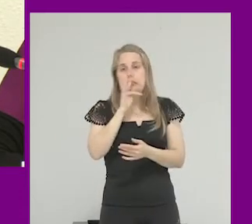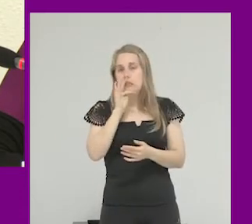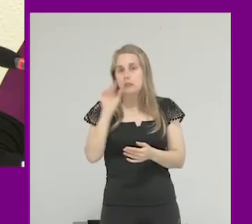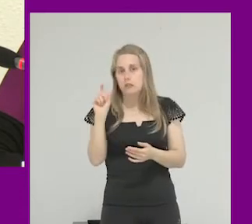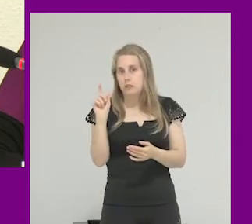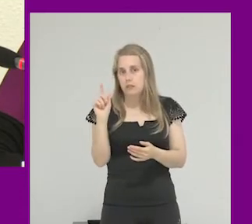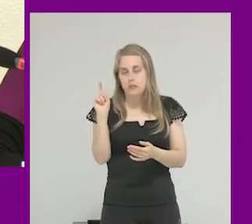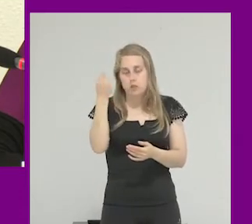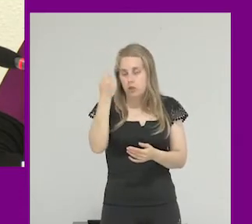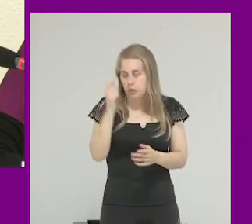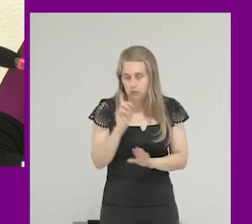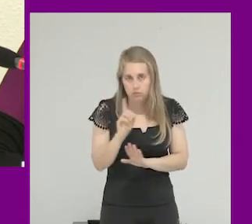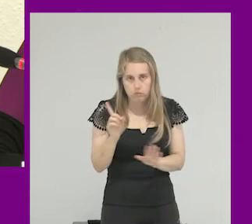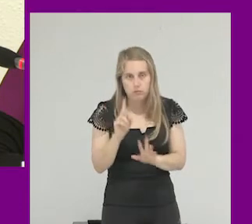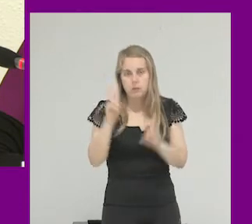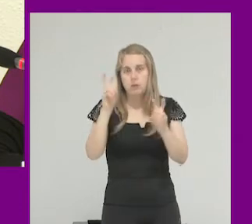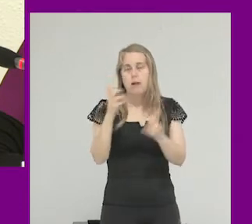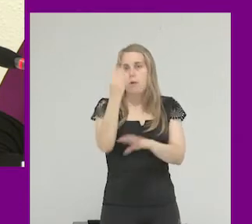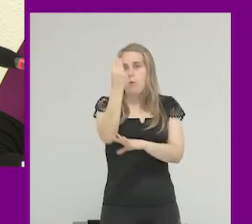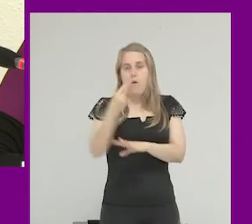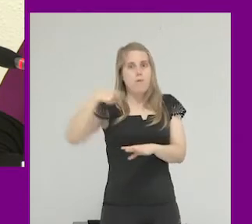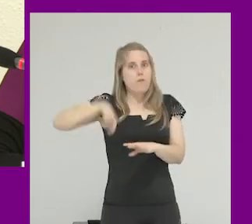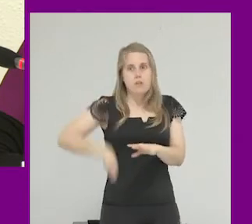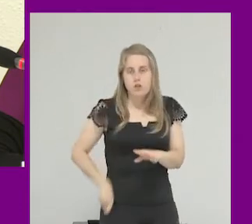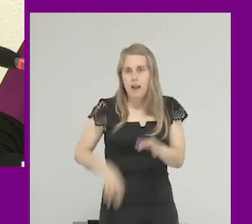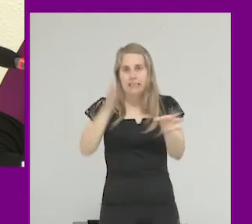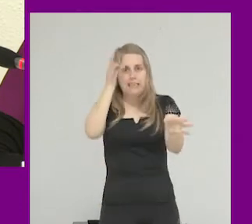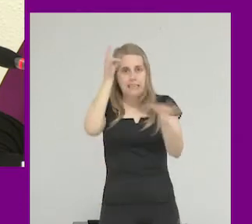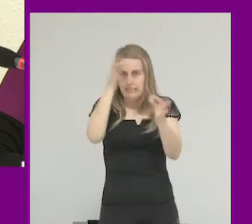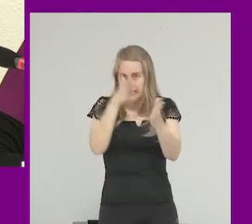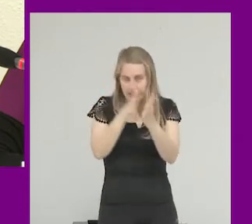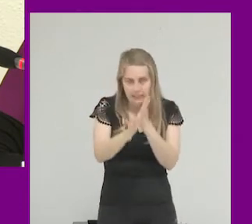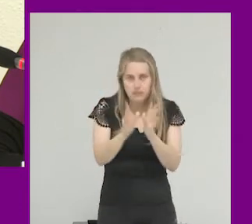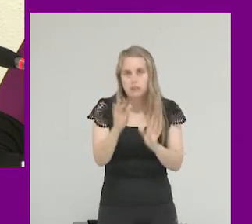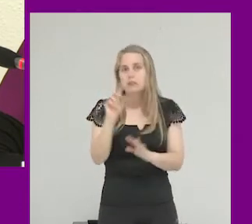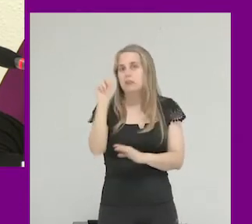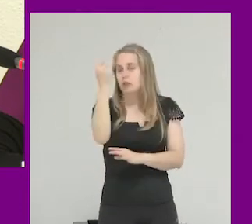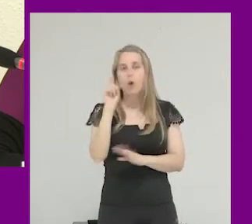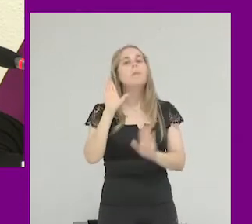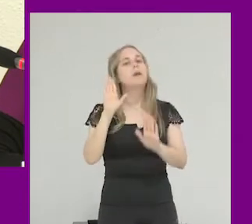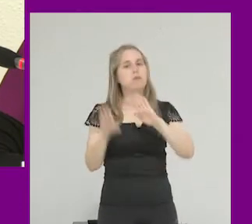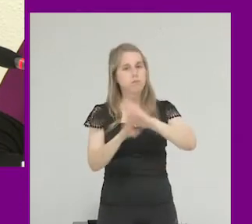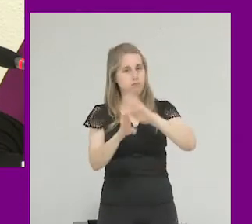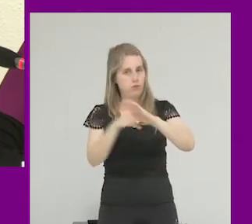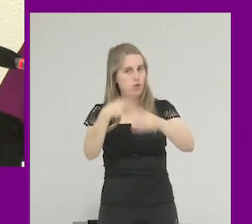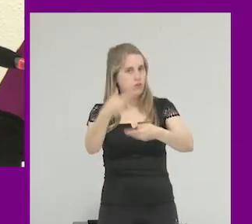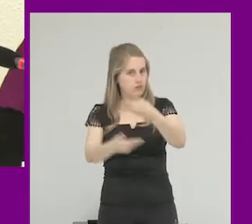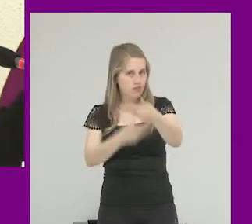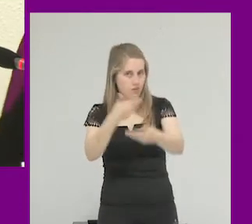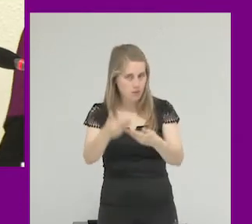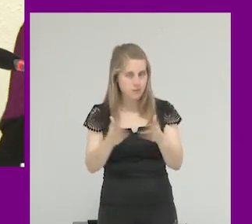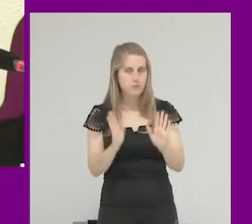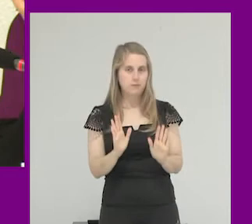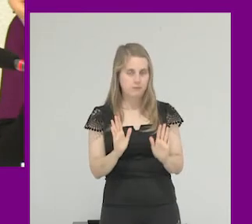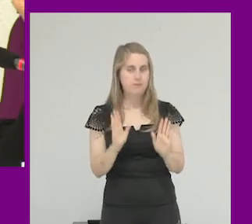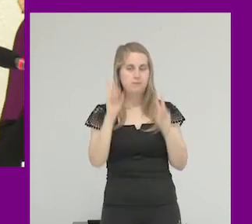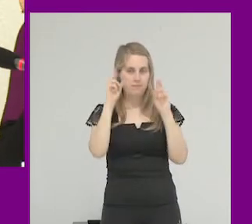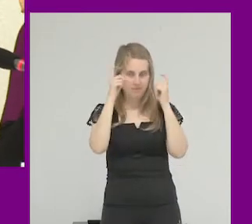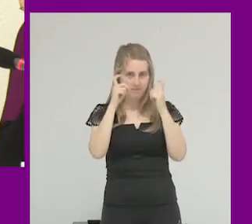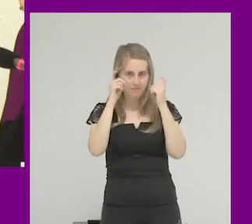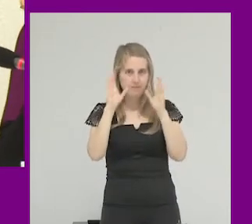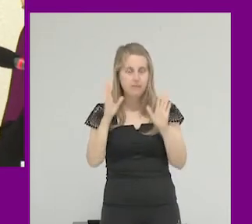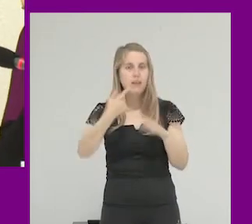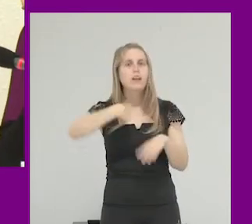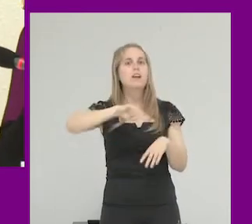una figura profesional claramente definida, pero bueno, seguimos, estamos en ello.